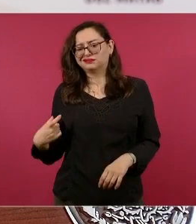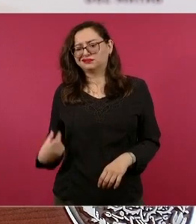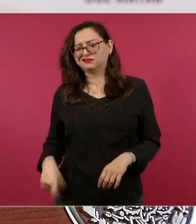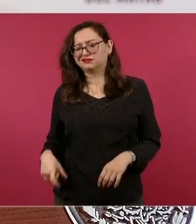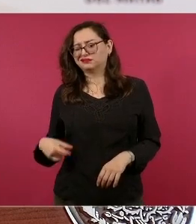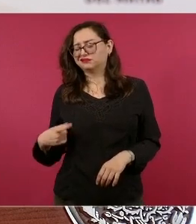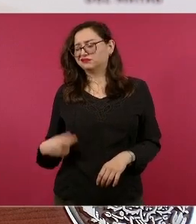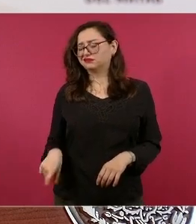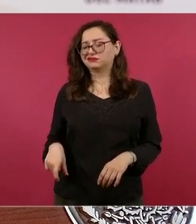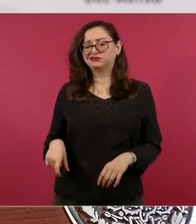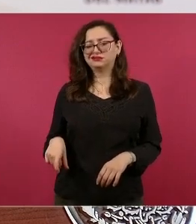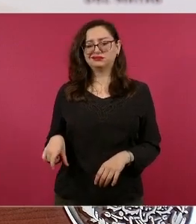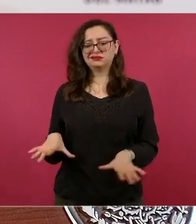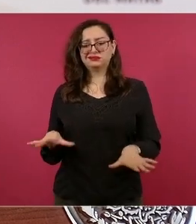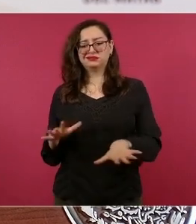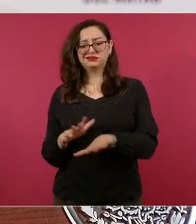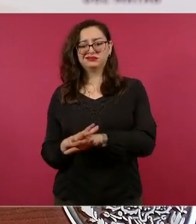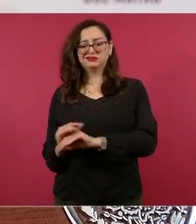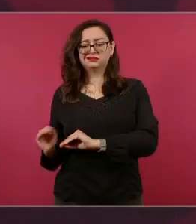potentada,